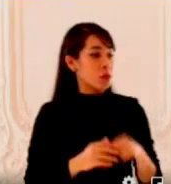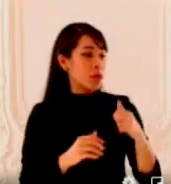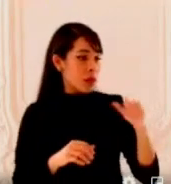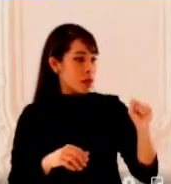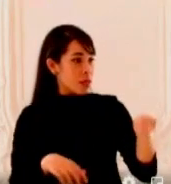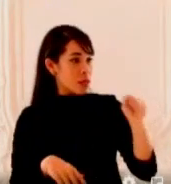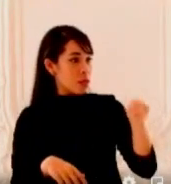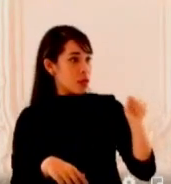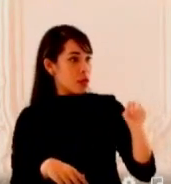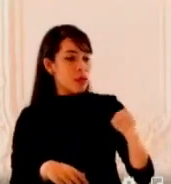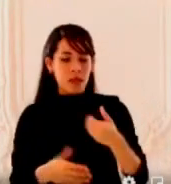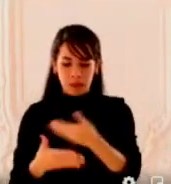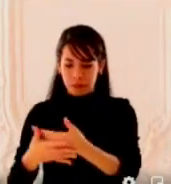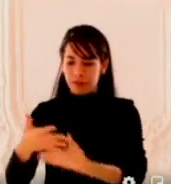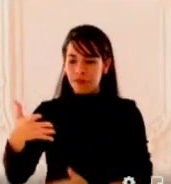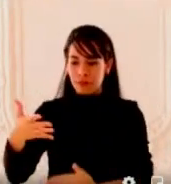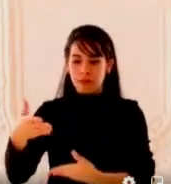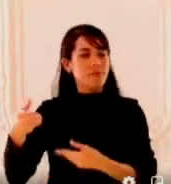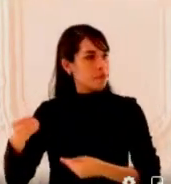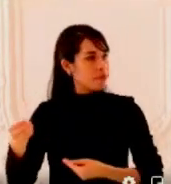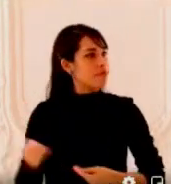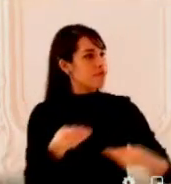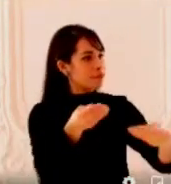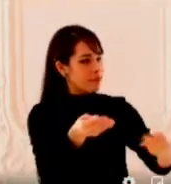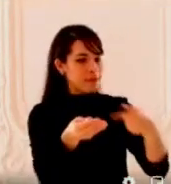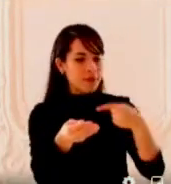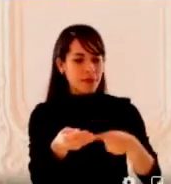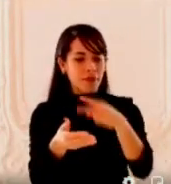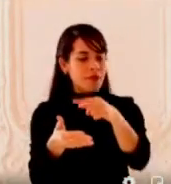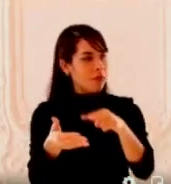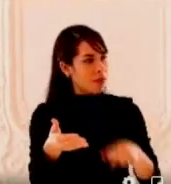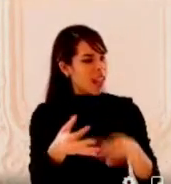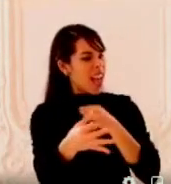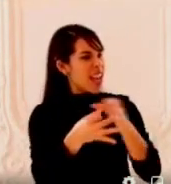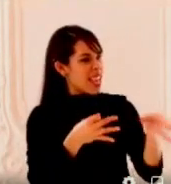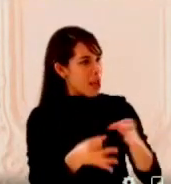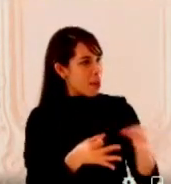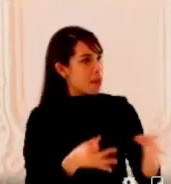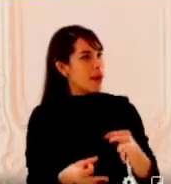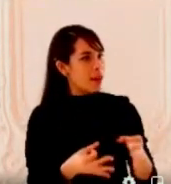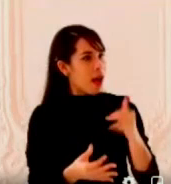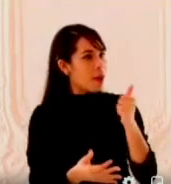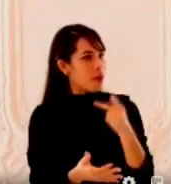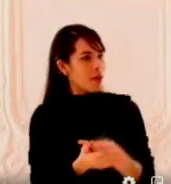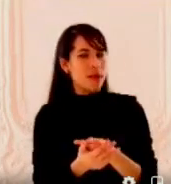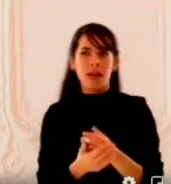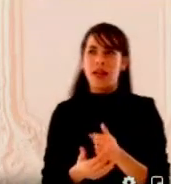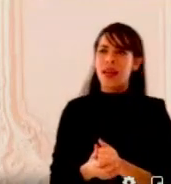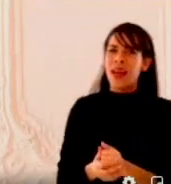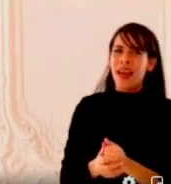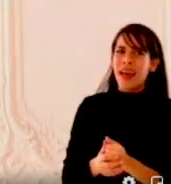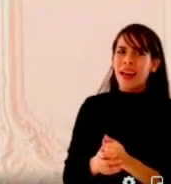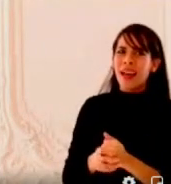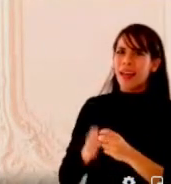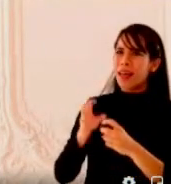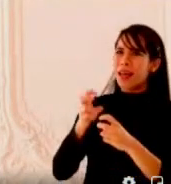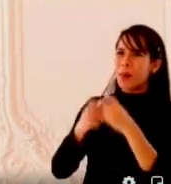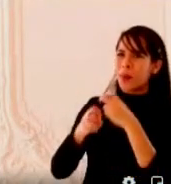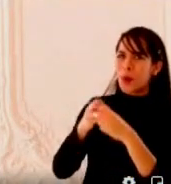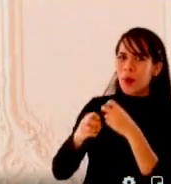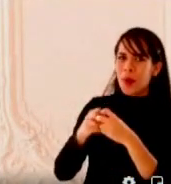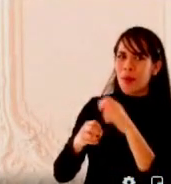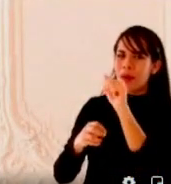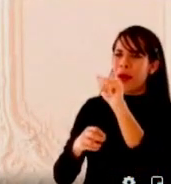los proyectos están en construcción y los que están en subasta tenemos los anuncios de subasta. Con mucho gusto, Normando. ¿Y la comunicación con la Autoridad de Energía Eléctrica, a los